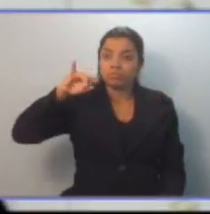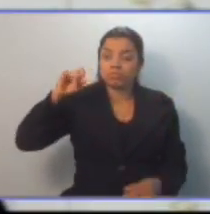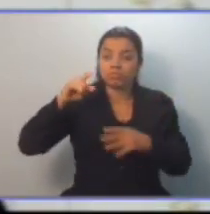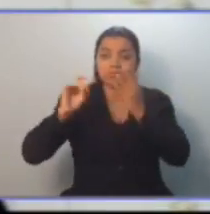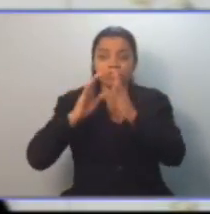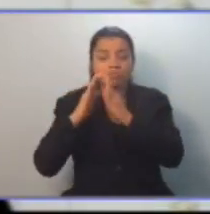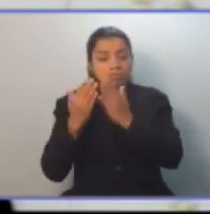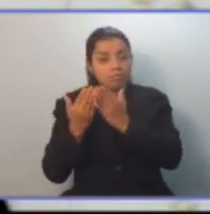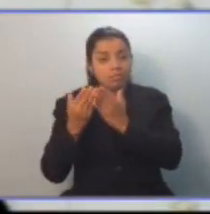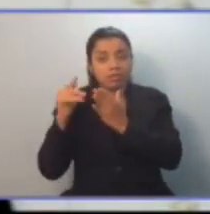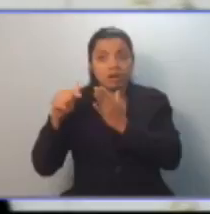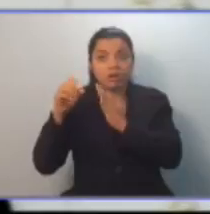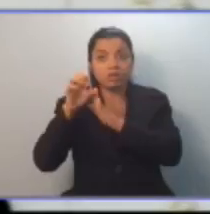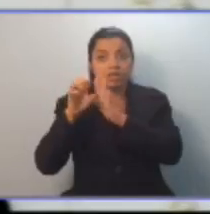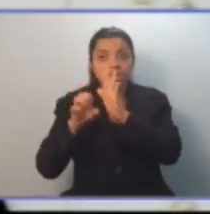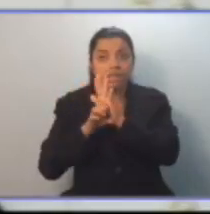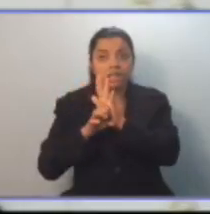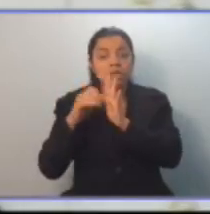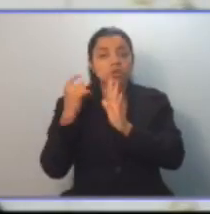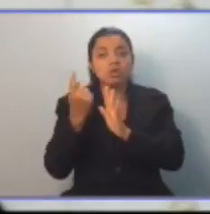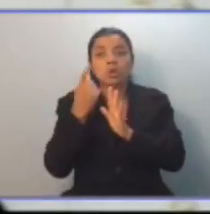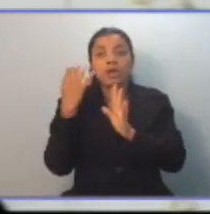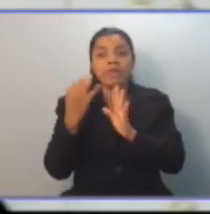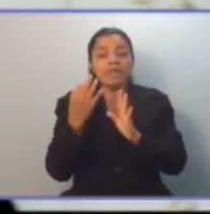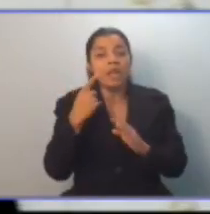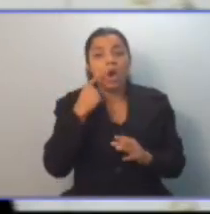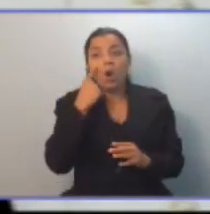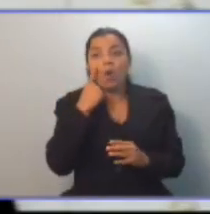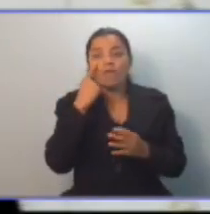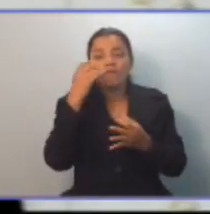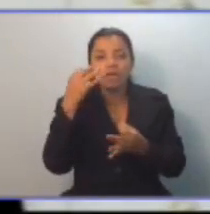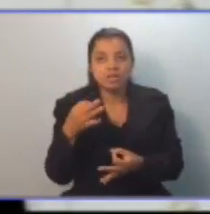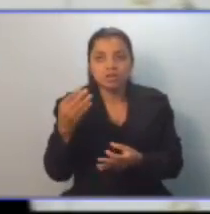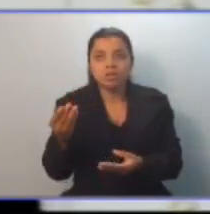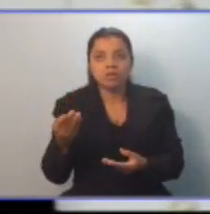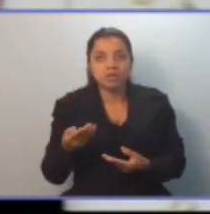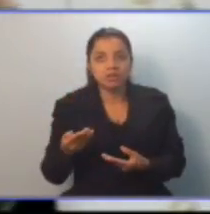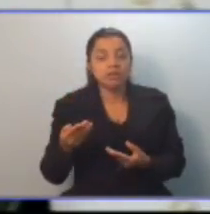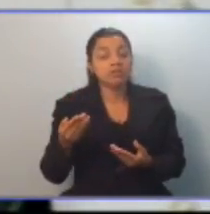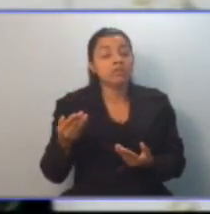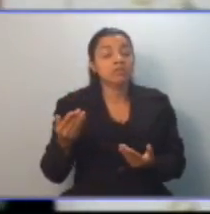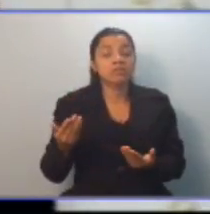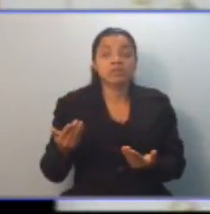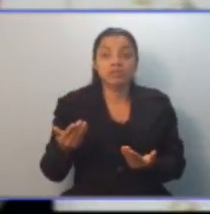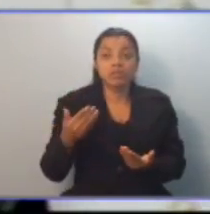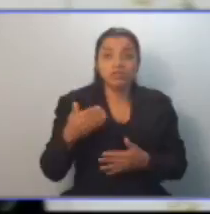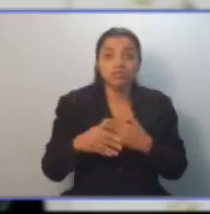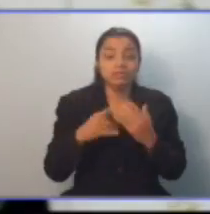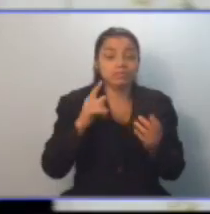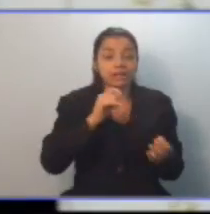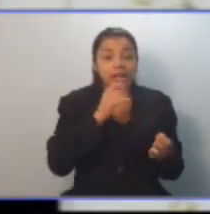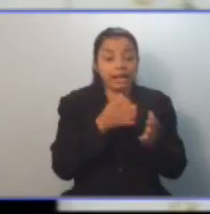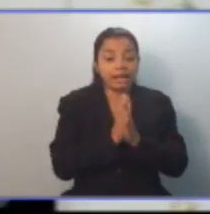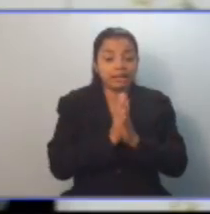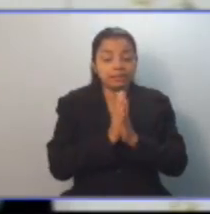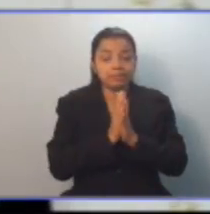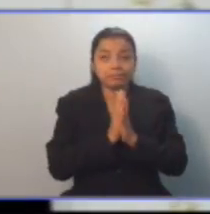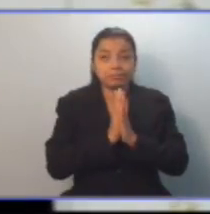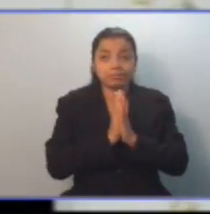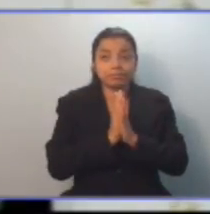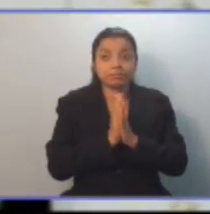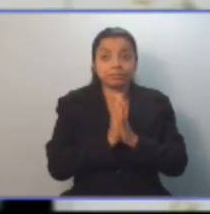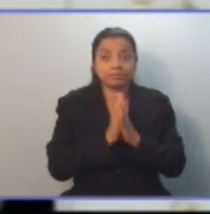que tiene actualmente dice que solo debe actuar de oficio. Y entonces, si va más allá del petitorio, como se dice en derecho,